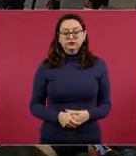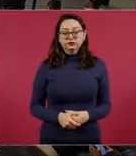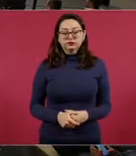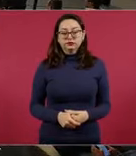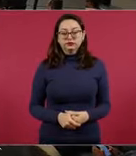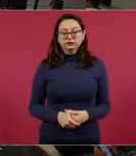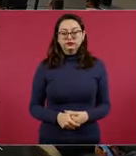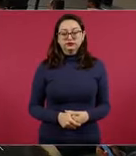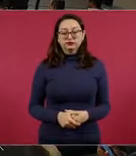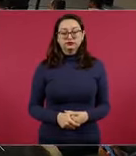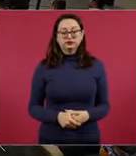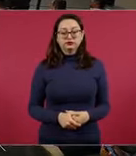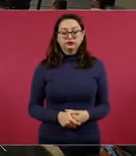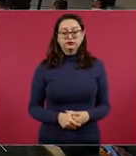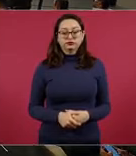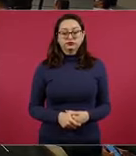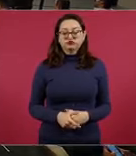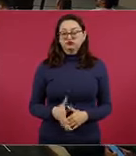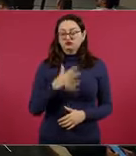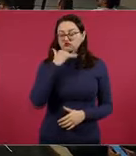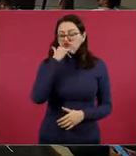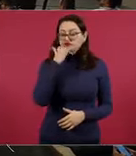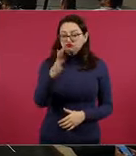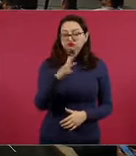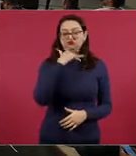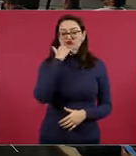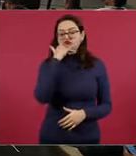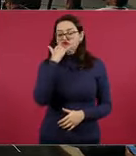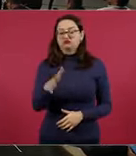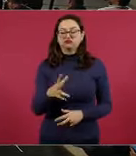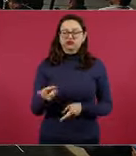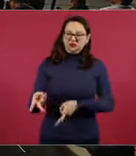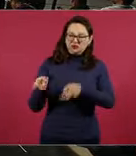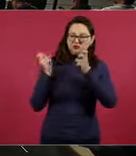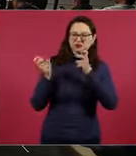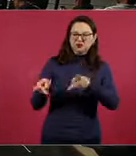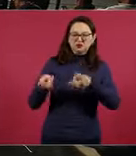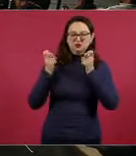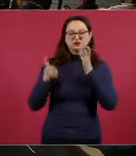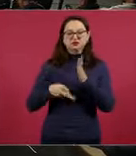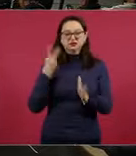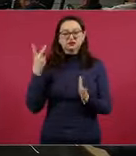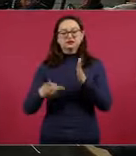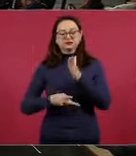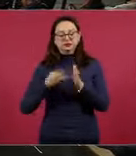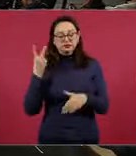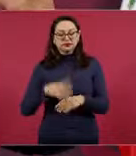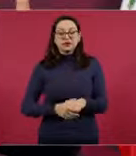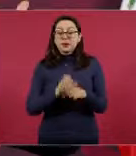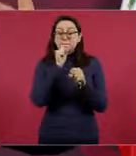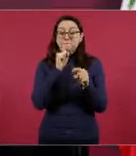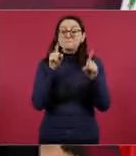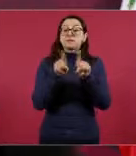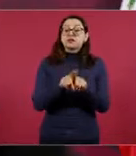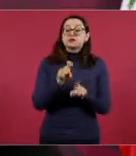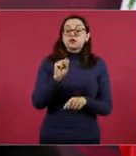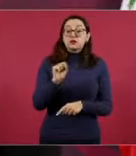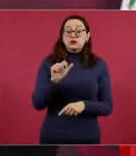descarados actos de corrupción, o lo que hizo Salinas